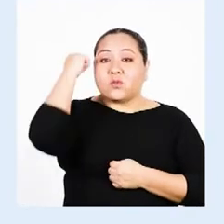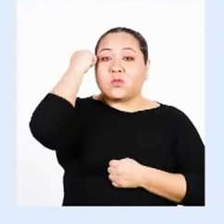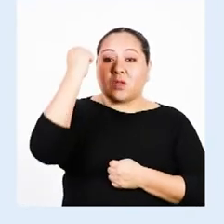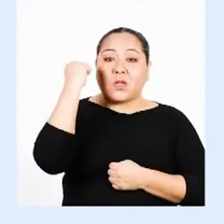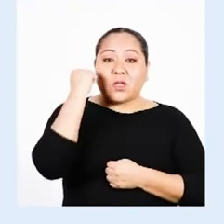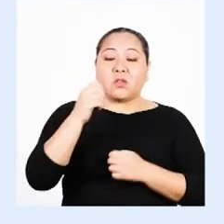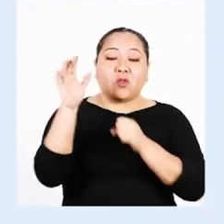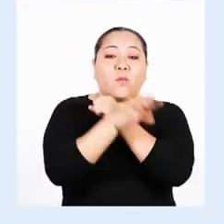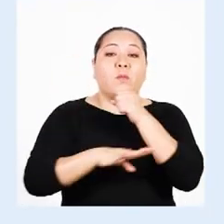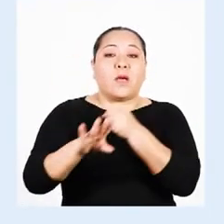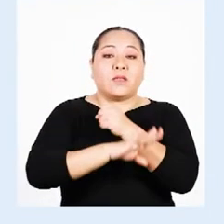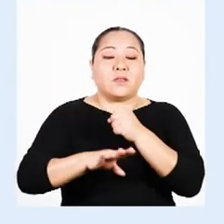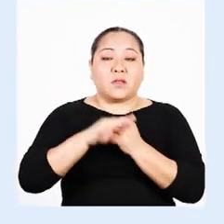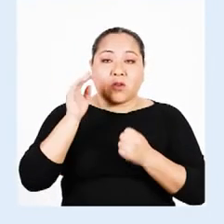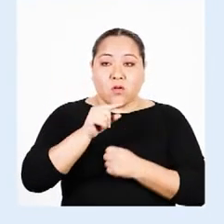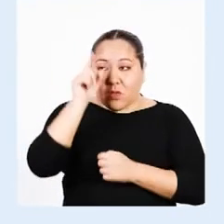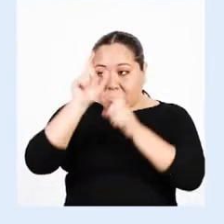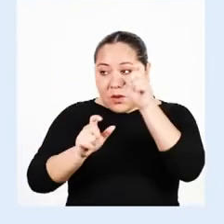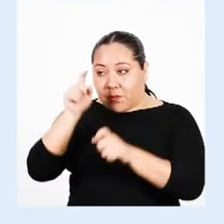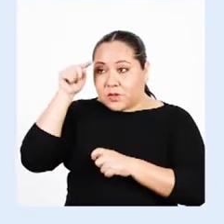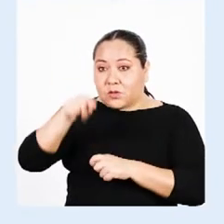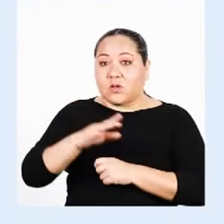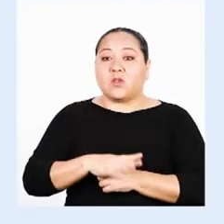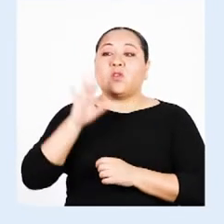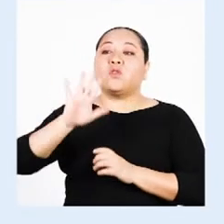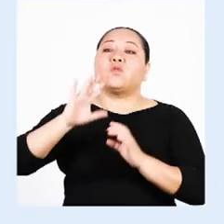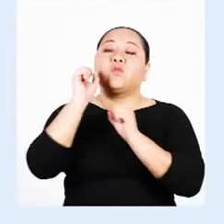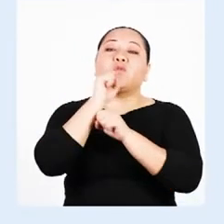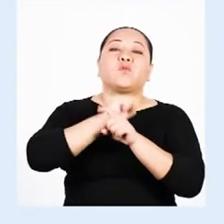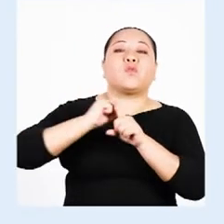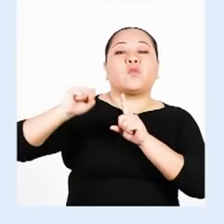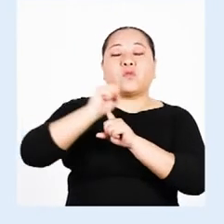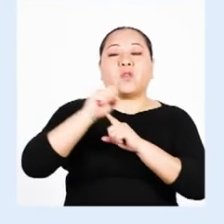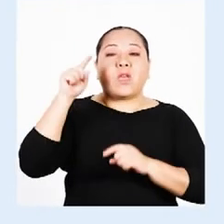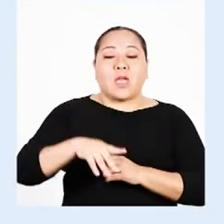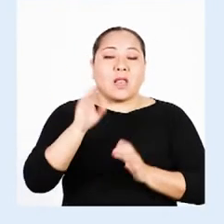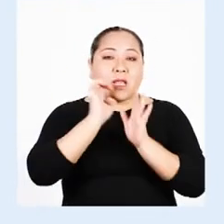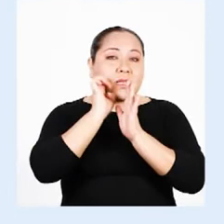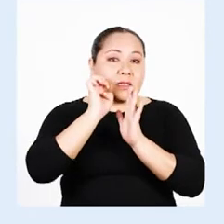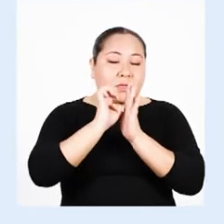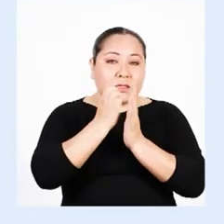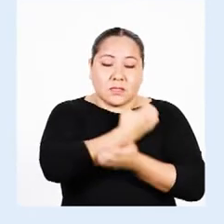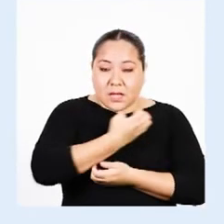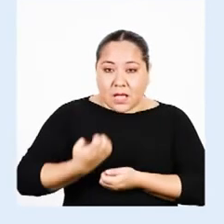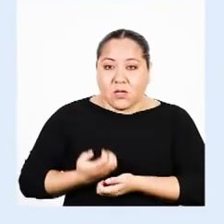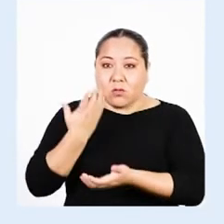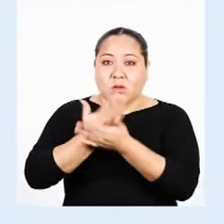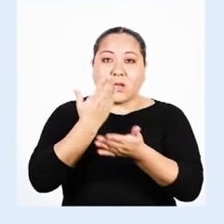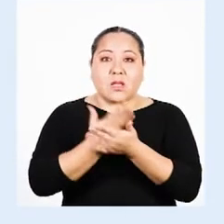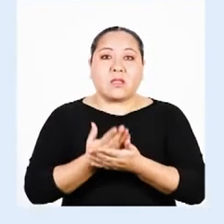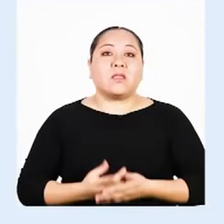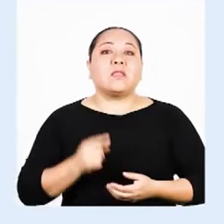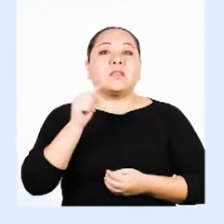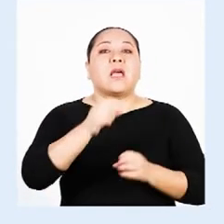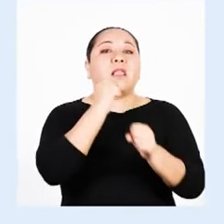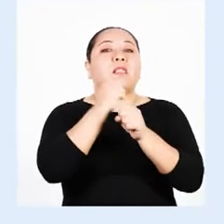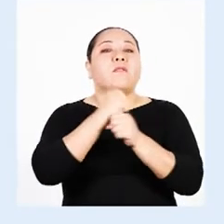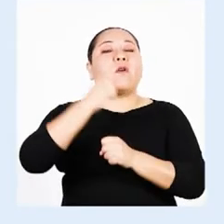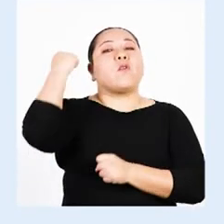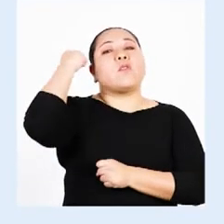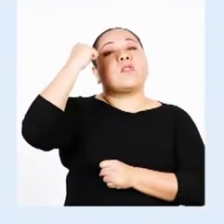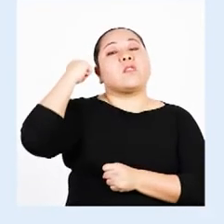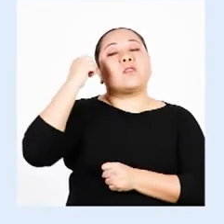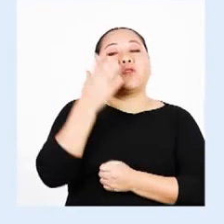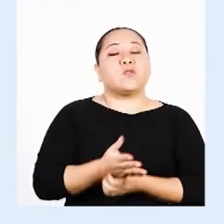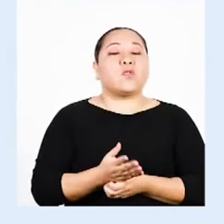educación es un derecho fundamental de la persona y de la sociedad. El Estado garantiza el ejercicio